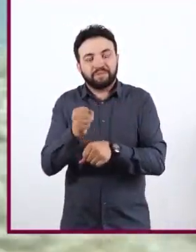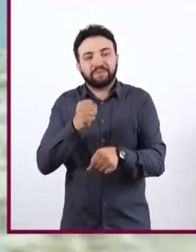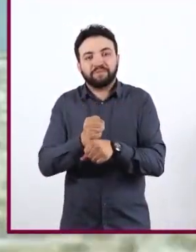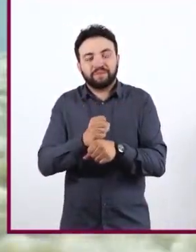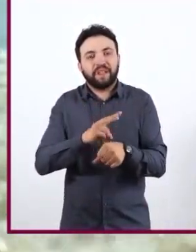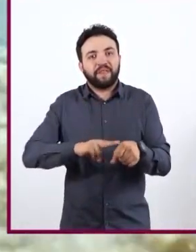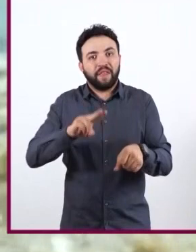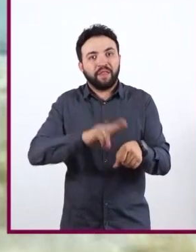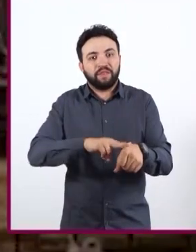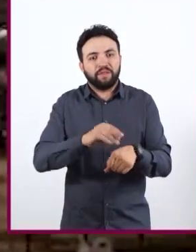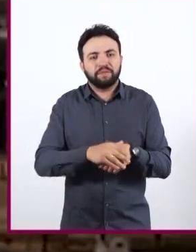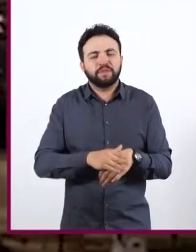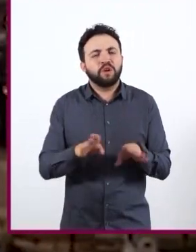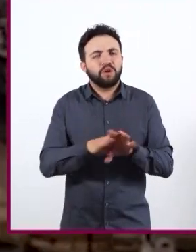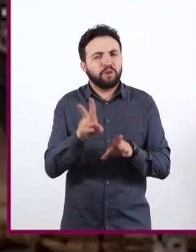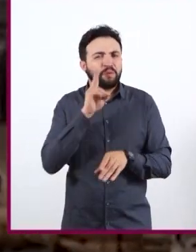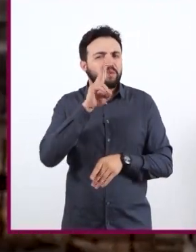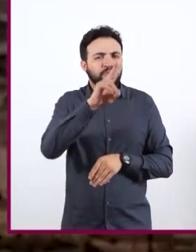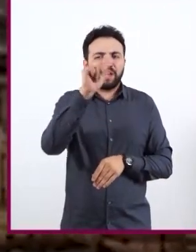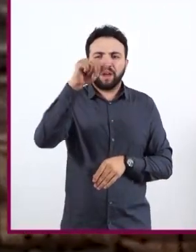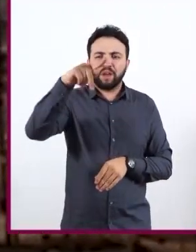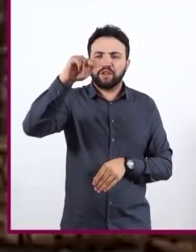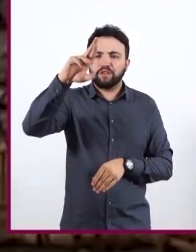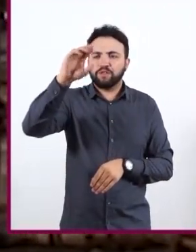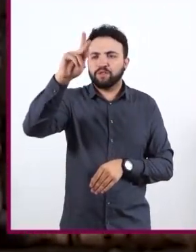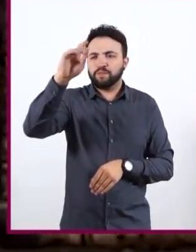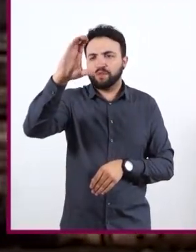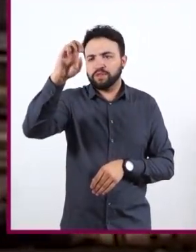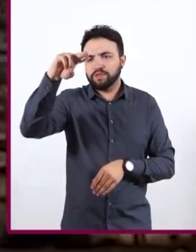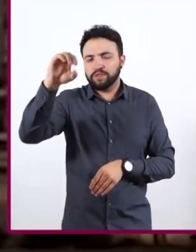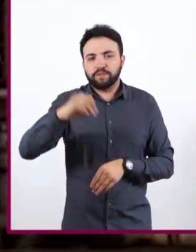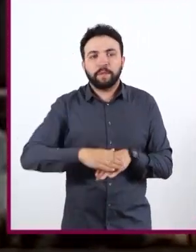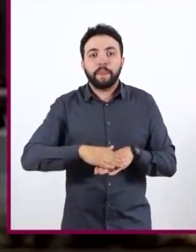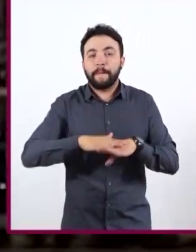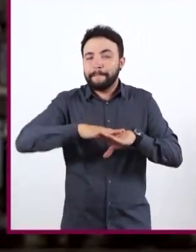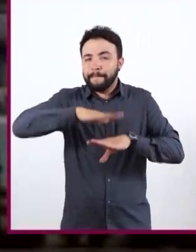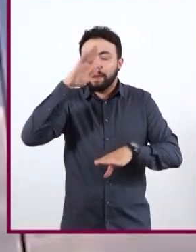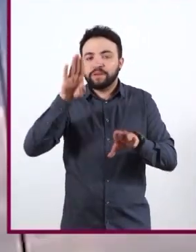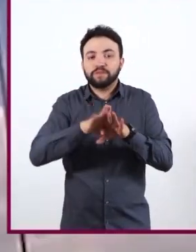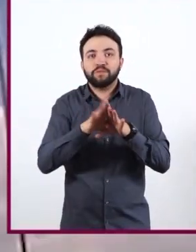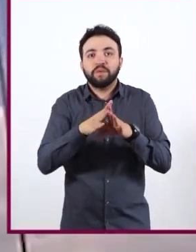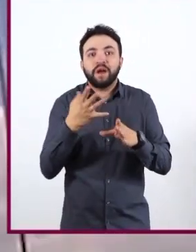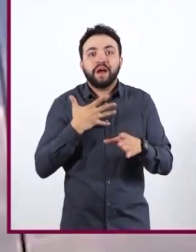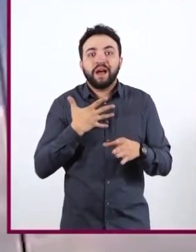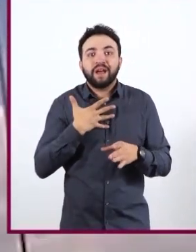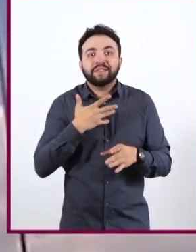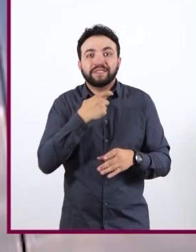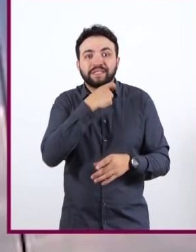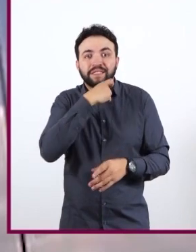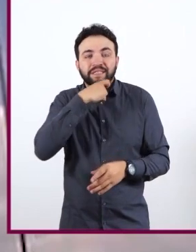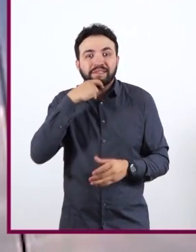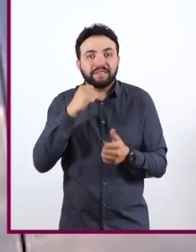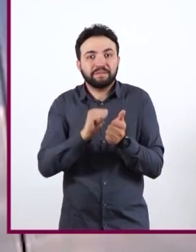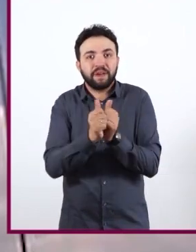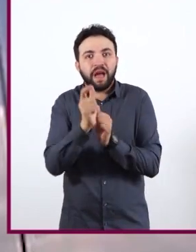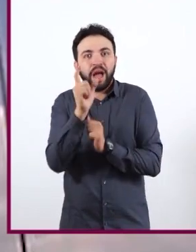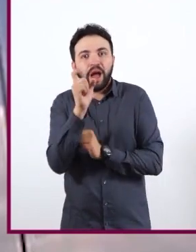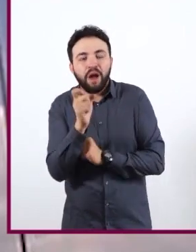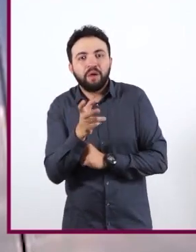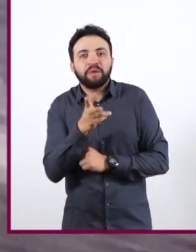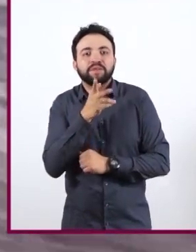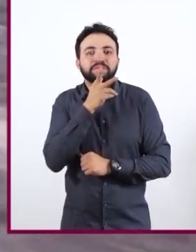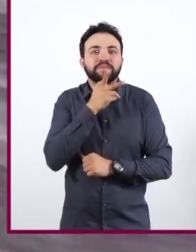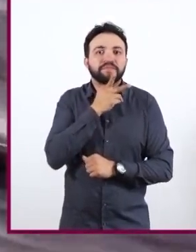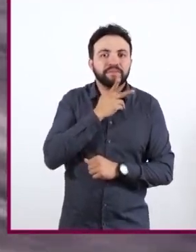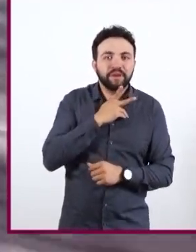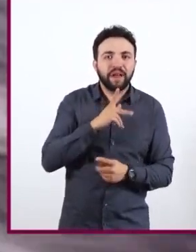¿Cómo se ve el antropoceno? Los factores más visibles son el agotamiento de las reservas petroleras, la transformación de la superficie terrestre